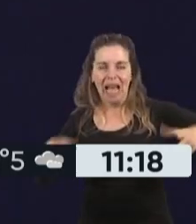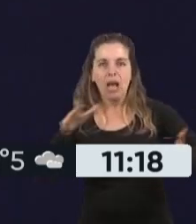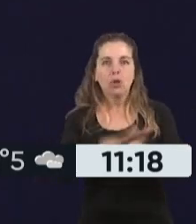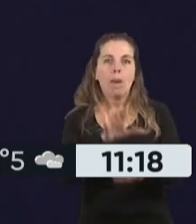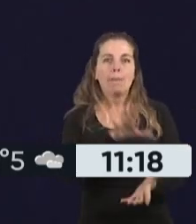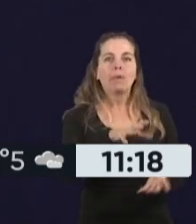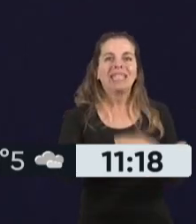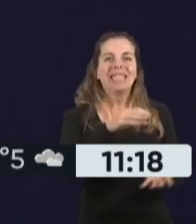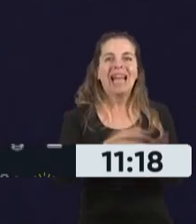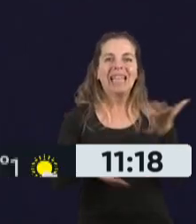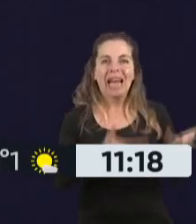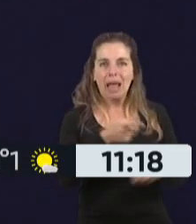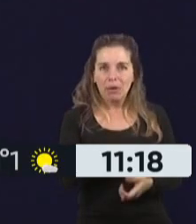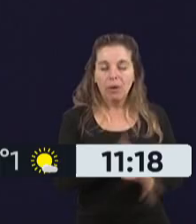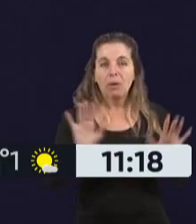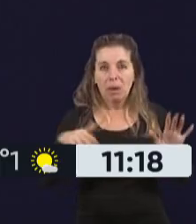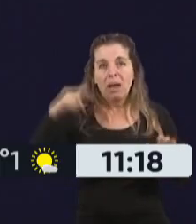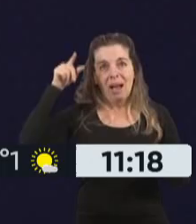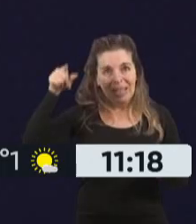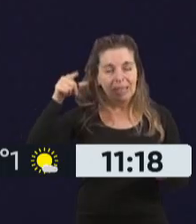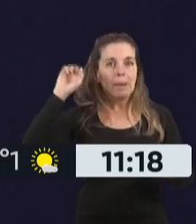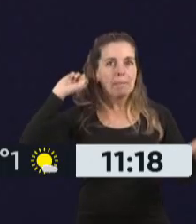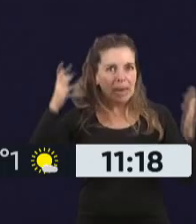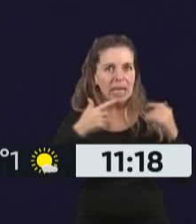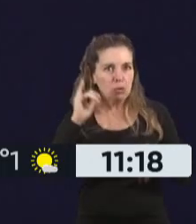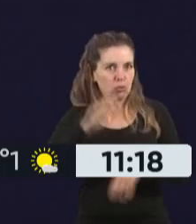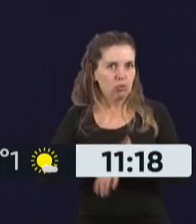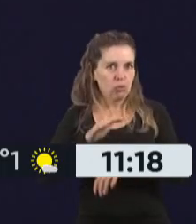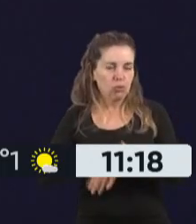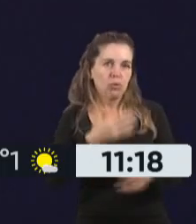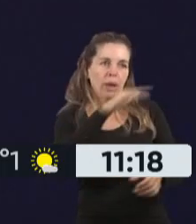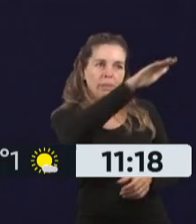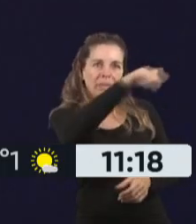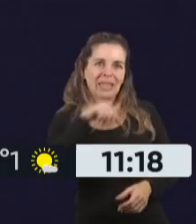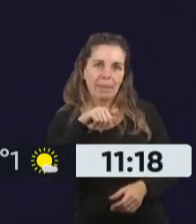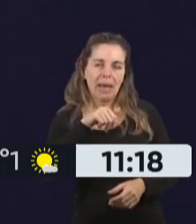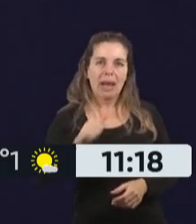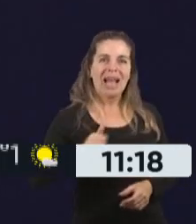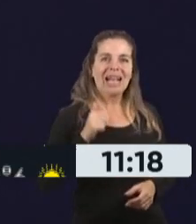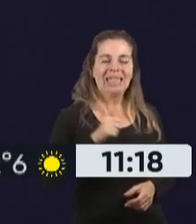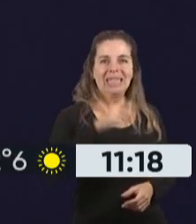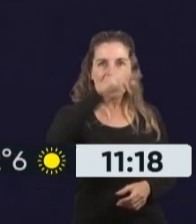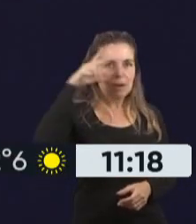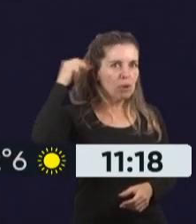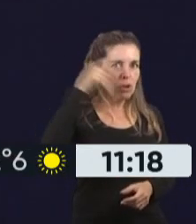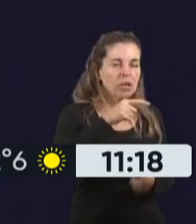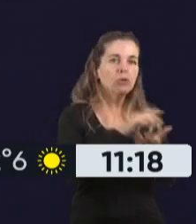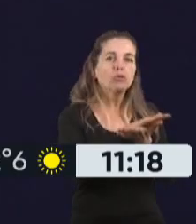El presidente se comprometió a hablar con la canciller Mondino y solucionar el problema.